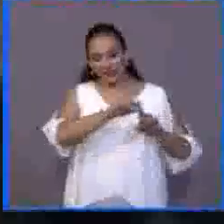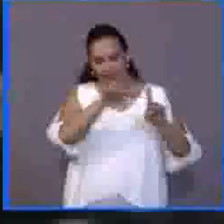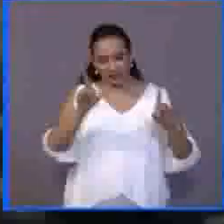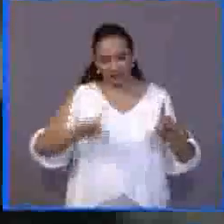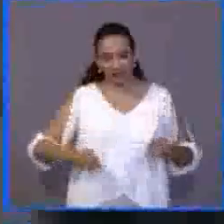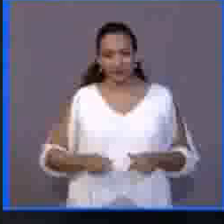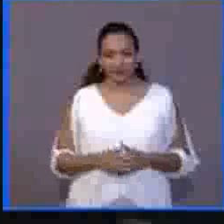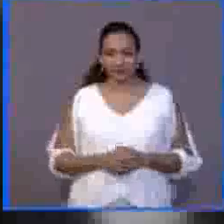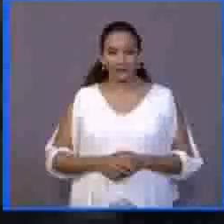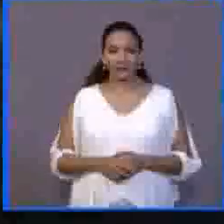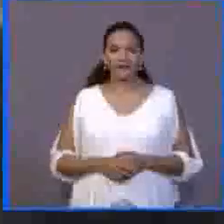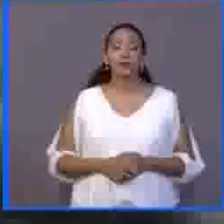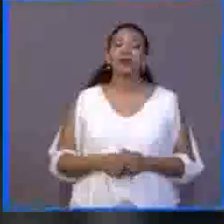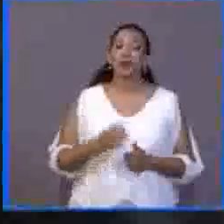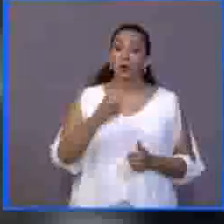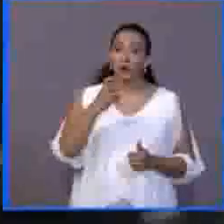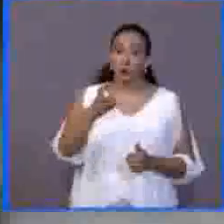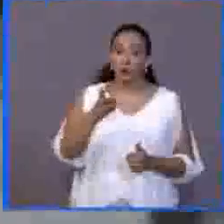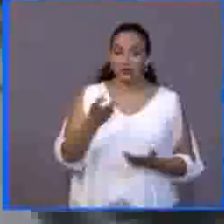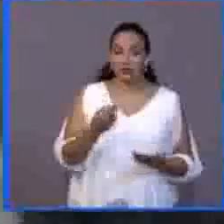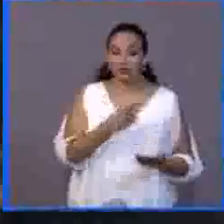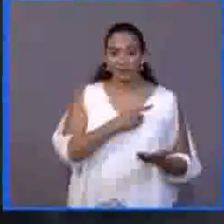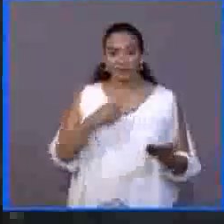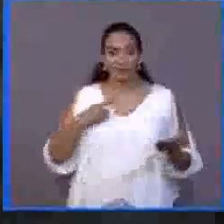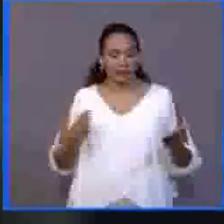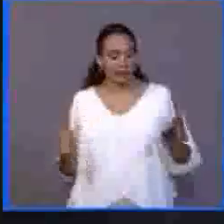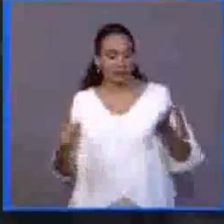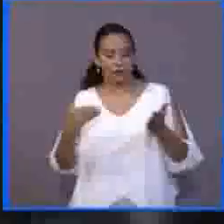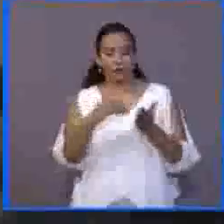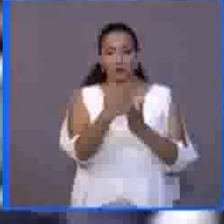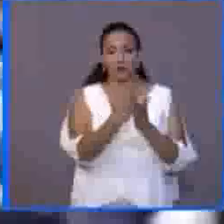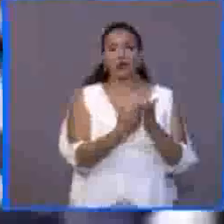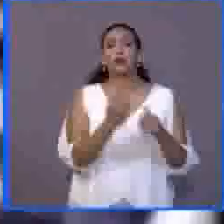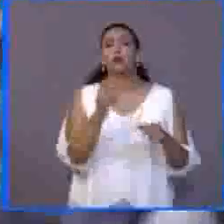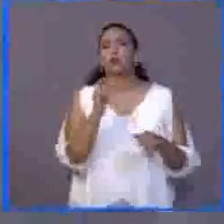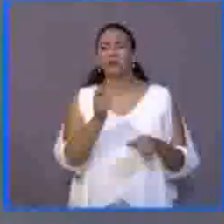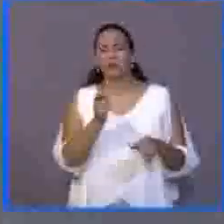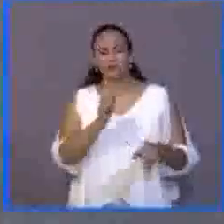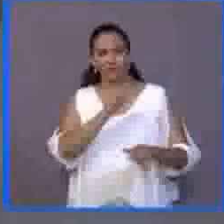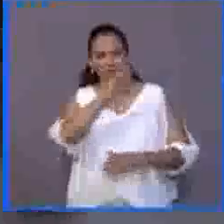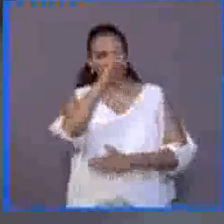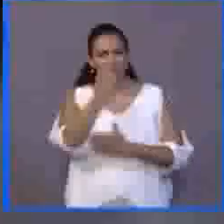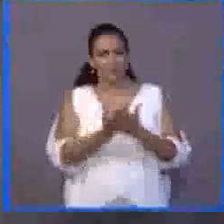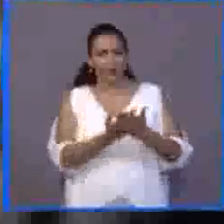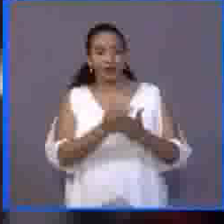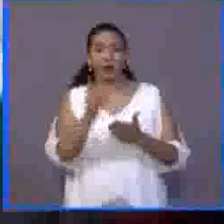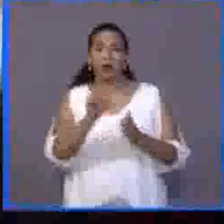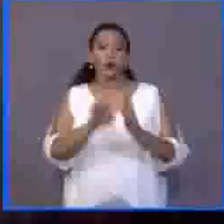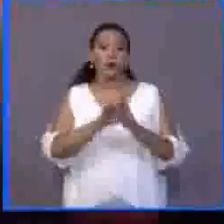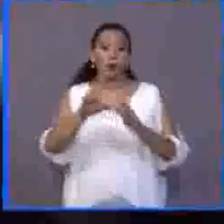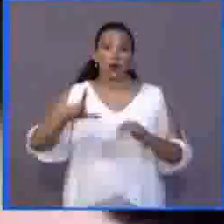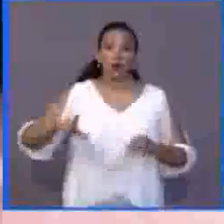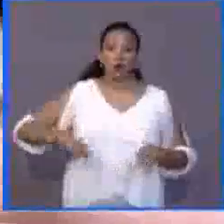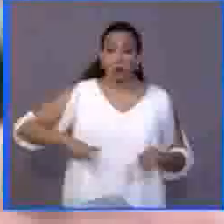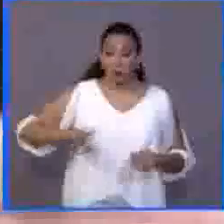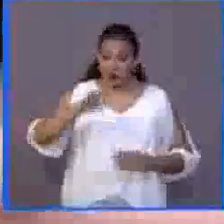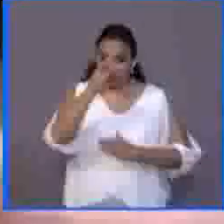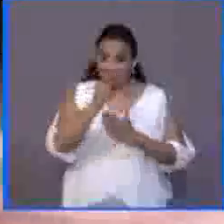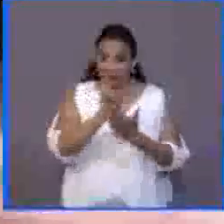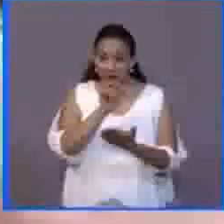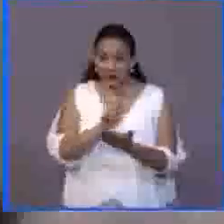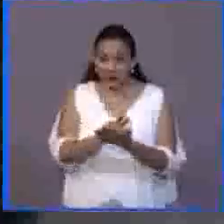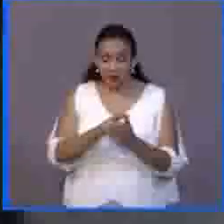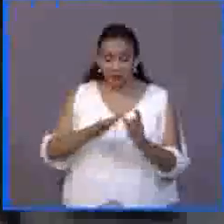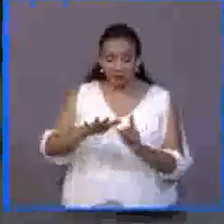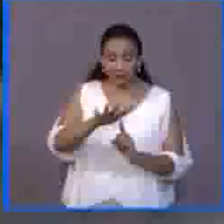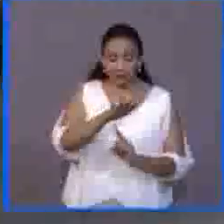los hechos. Para ello, deben acreditarse los elementos del delito y que fueron cometidos por agentes del Estado o particulares en